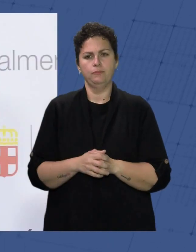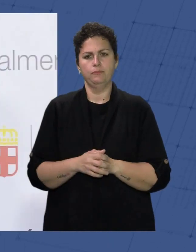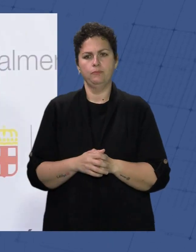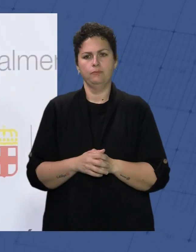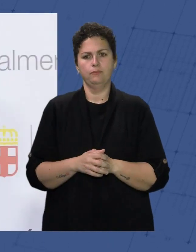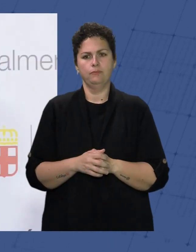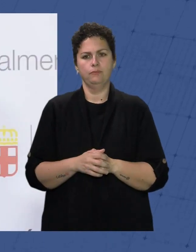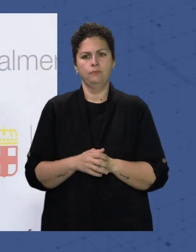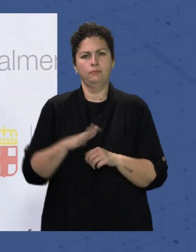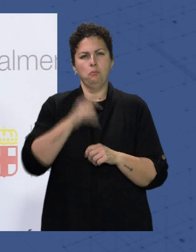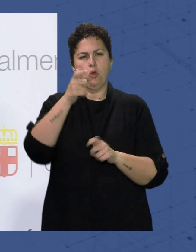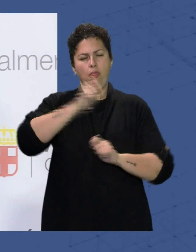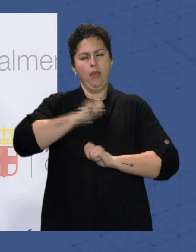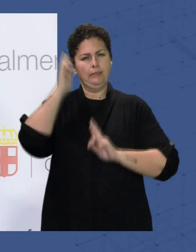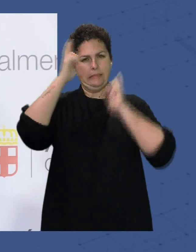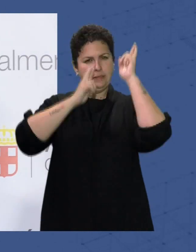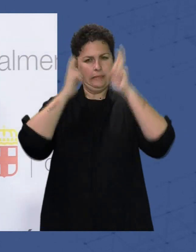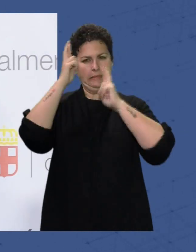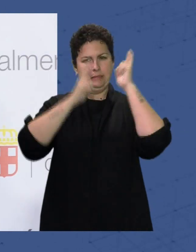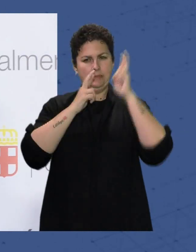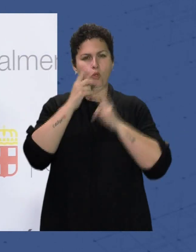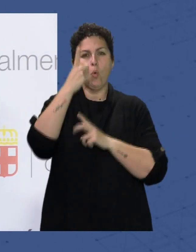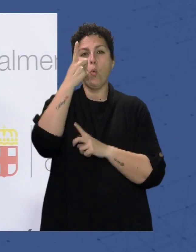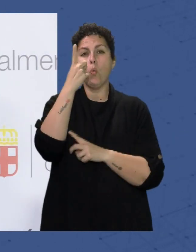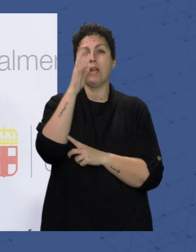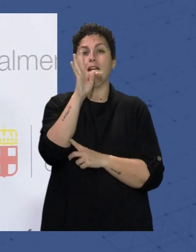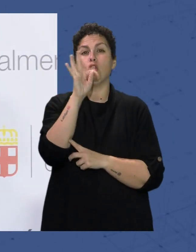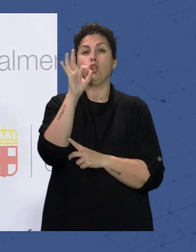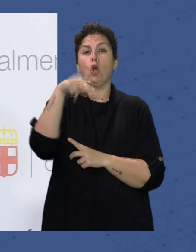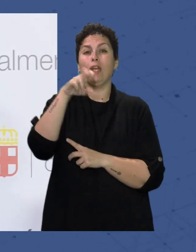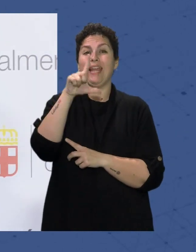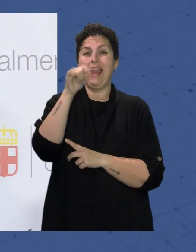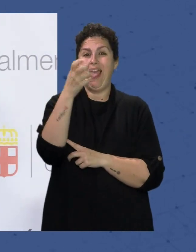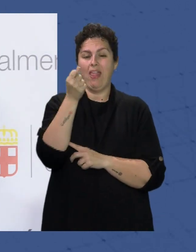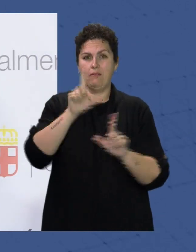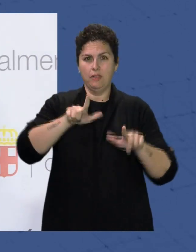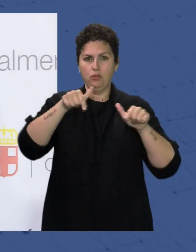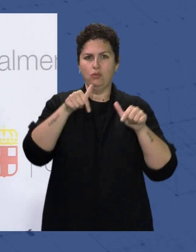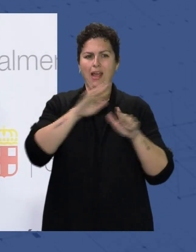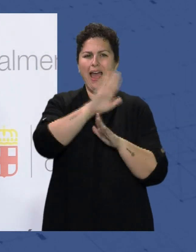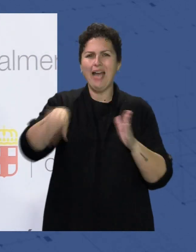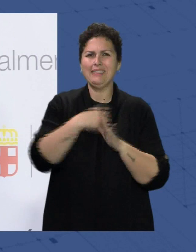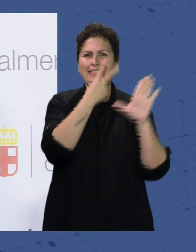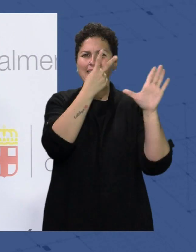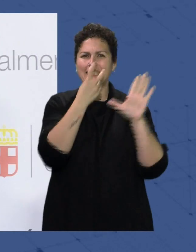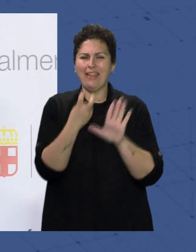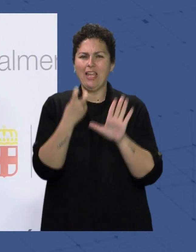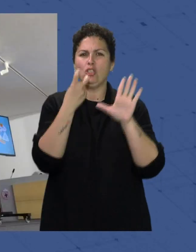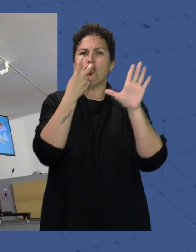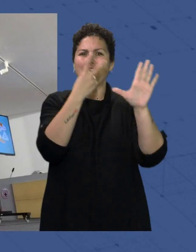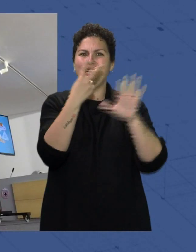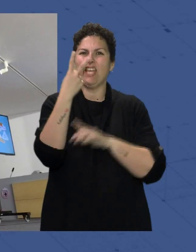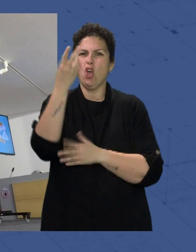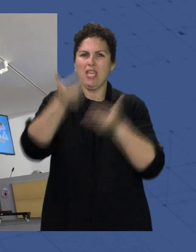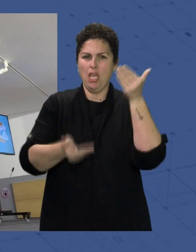Reflexionar un poco Una tonelada De basura Puede generar Hasta 772 kilos De CO2